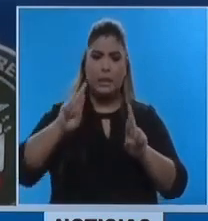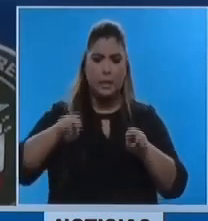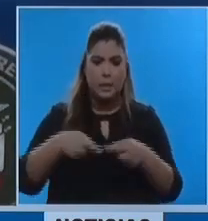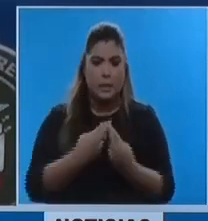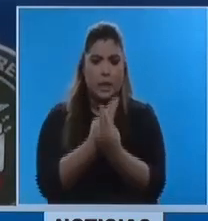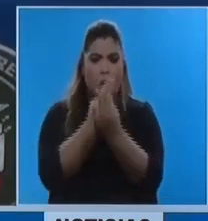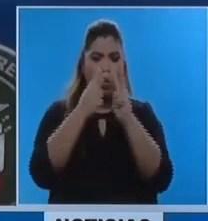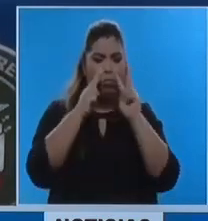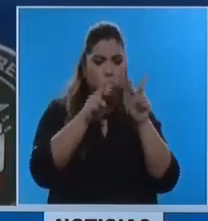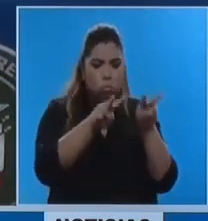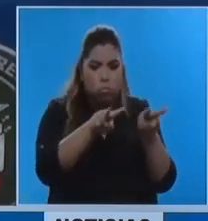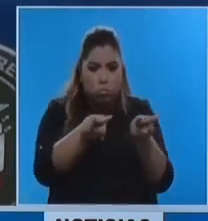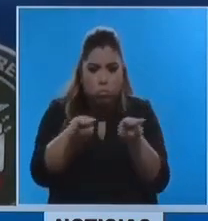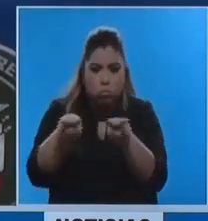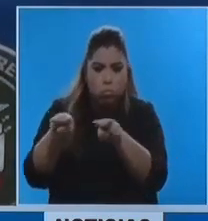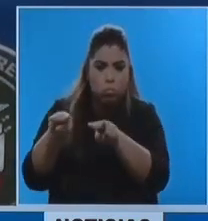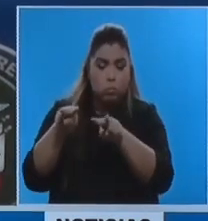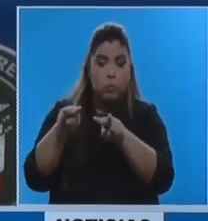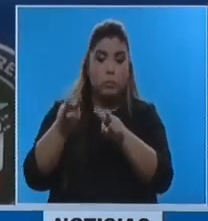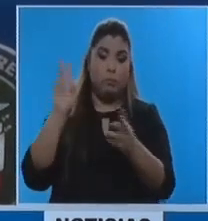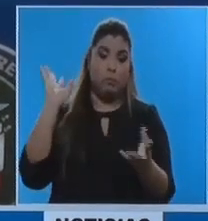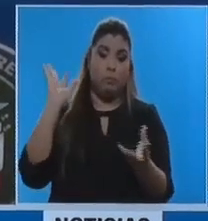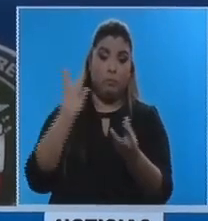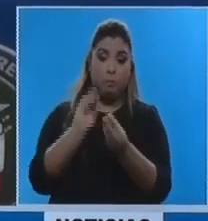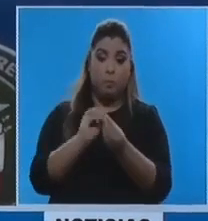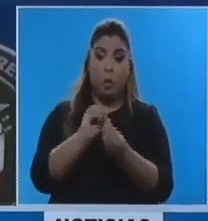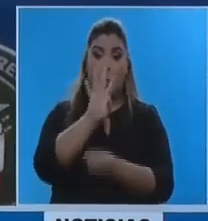epidemiológica reporta